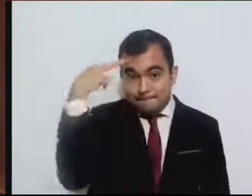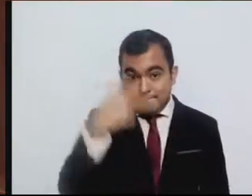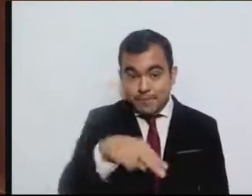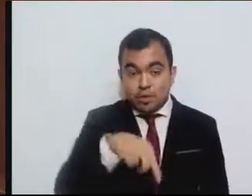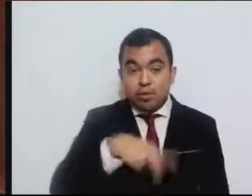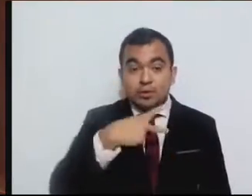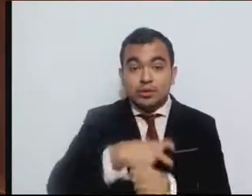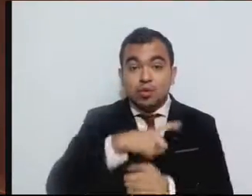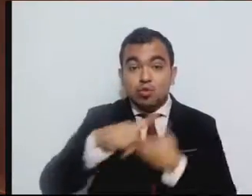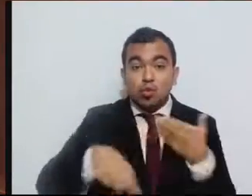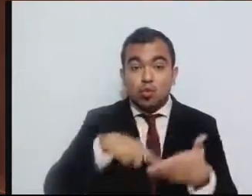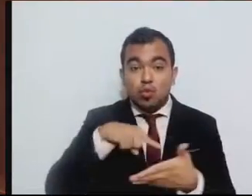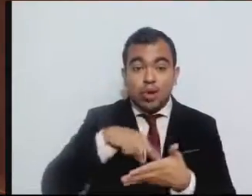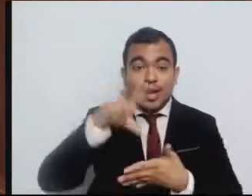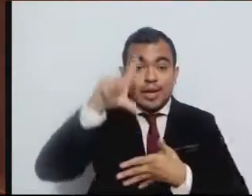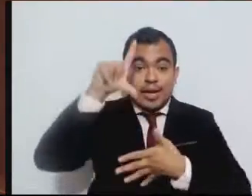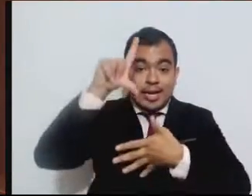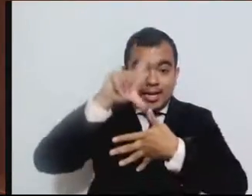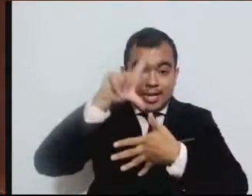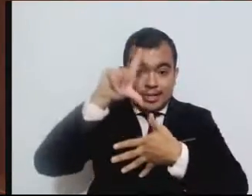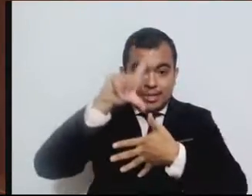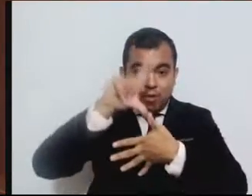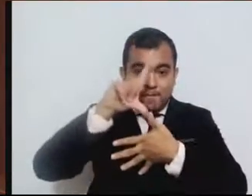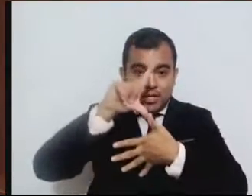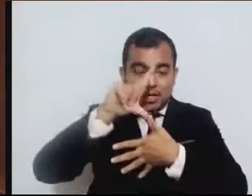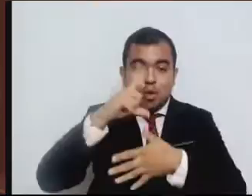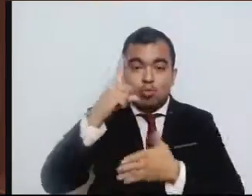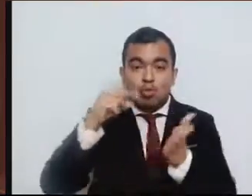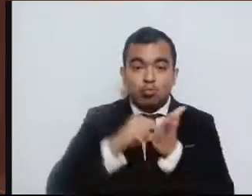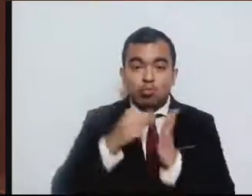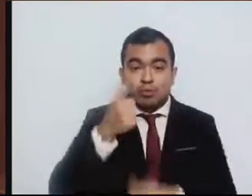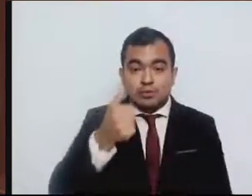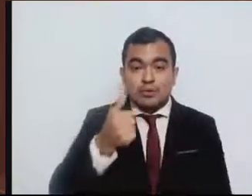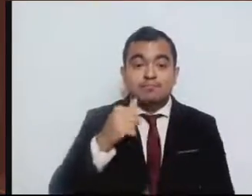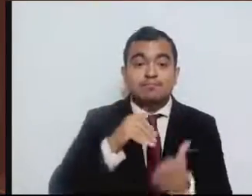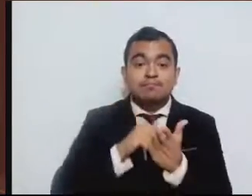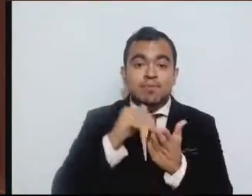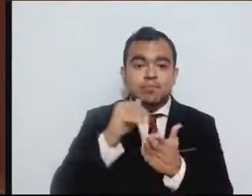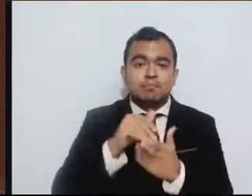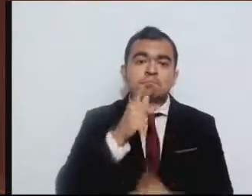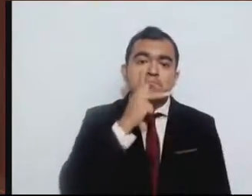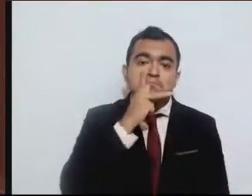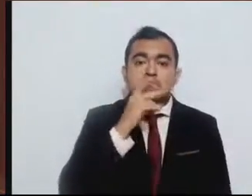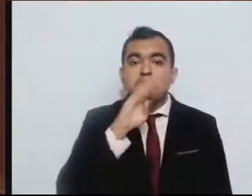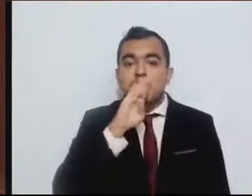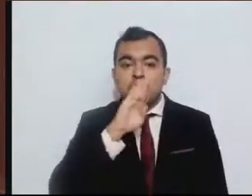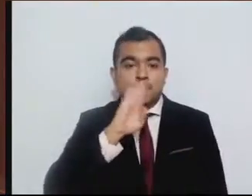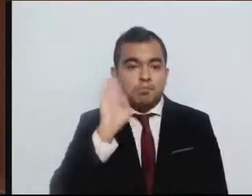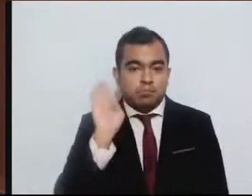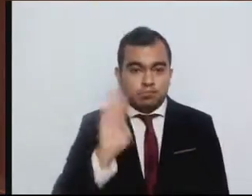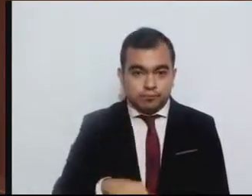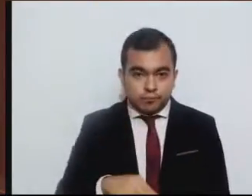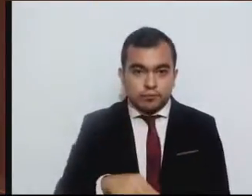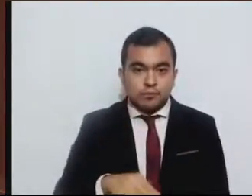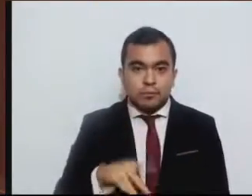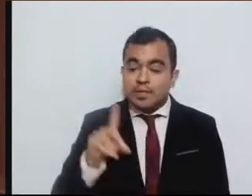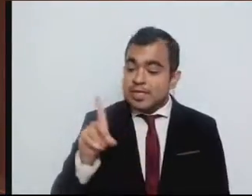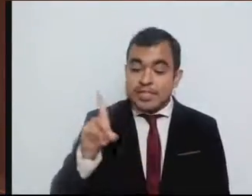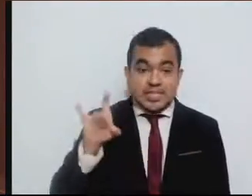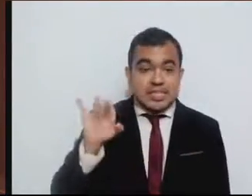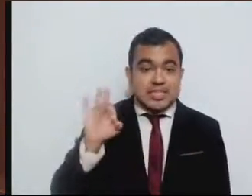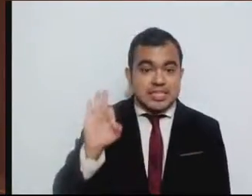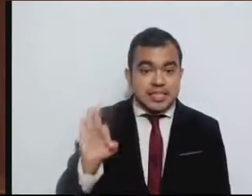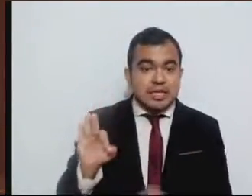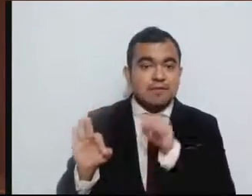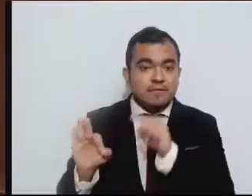con 1.6 millones de casos de niños huérfanos. El Sistema Nacional para el Desarrollo Integral de la Familia